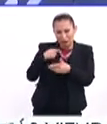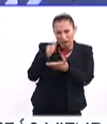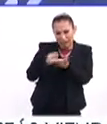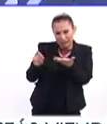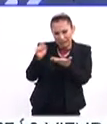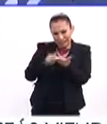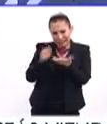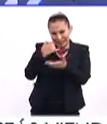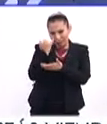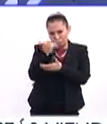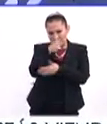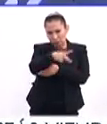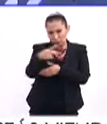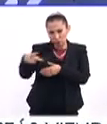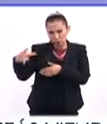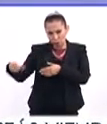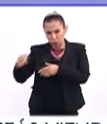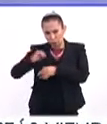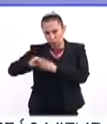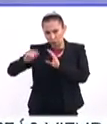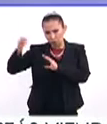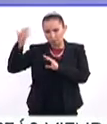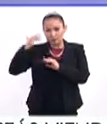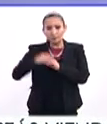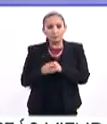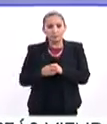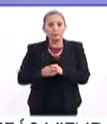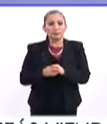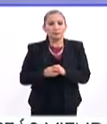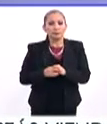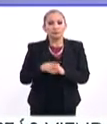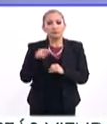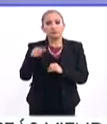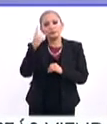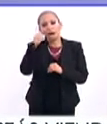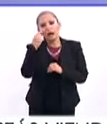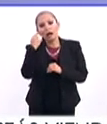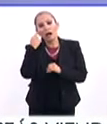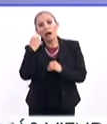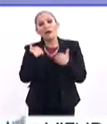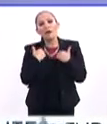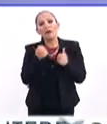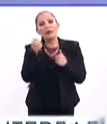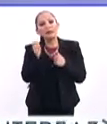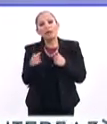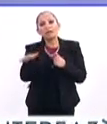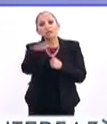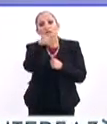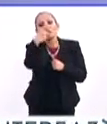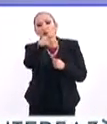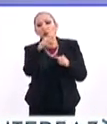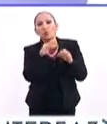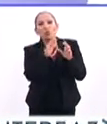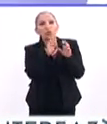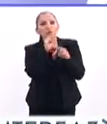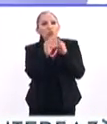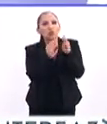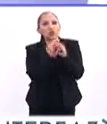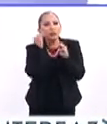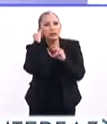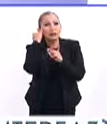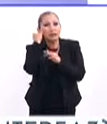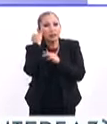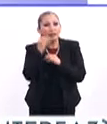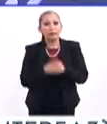que escriben en estos idiomas originarios, en estas lenguas originarias, pues para entender más de qué se trata el mundo indígena, de que,